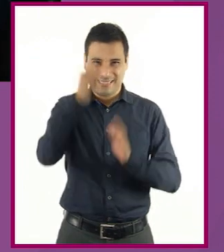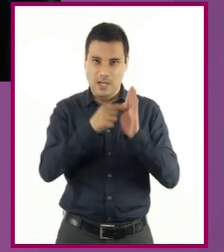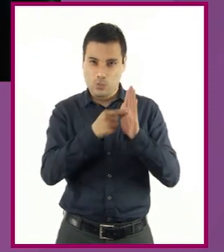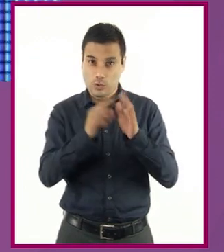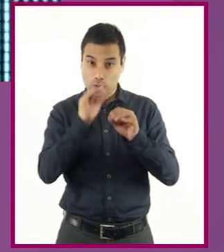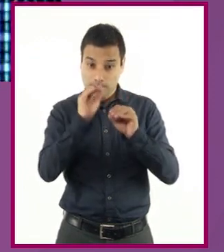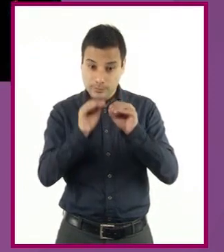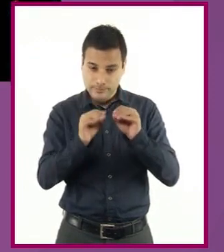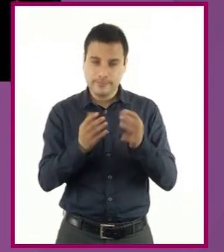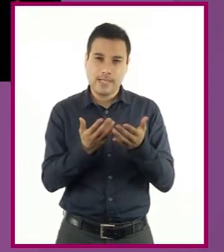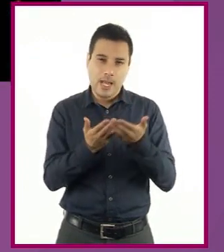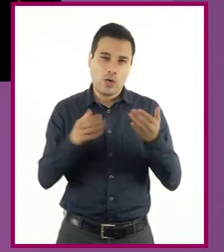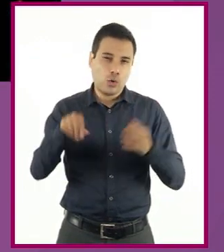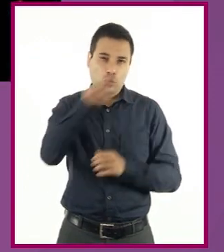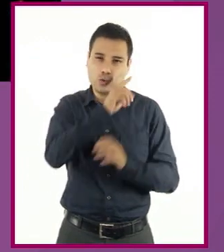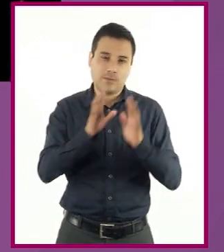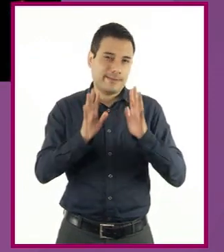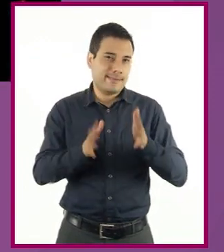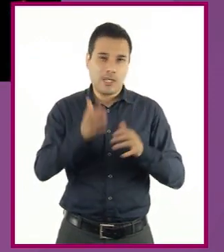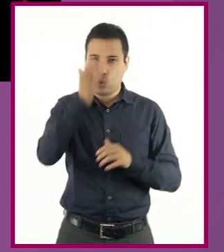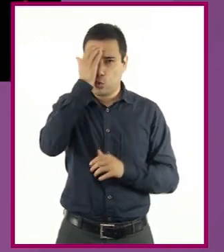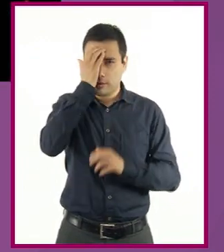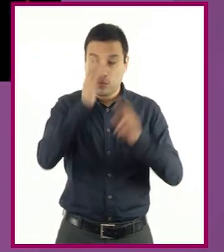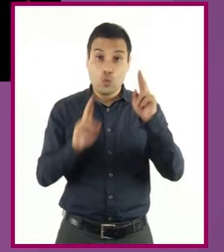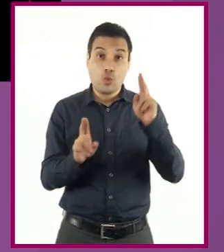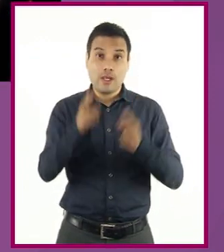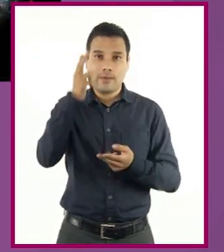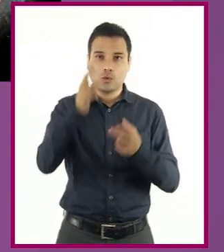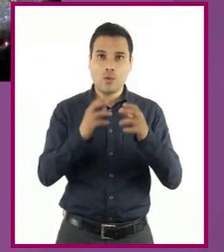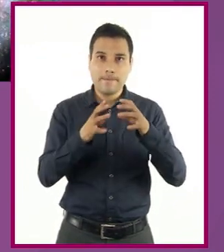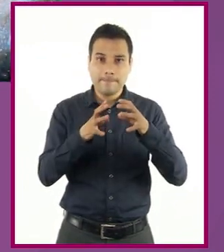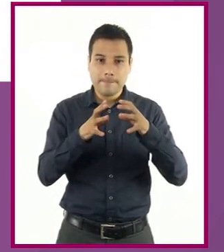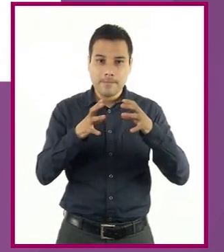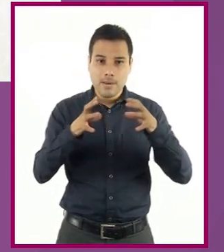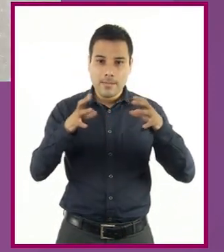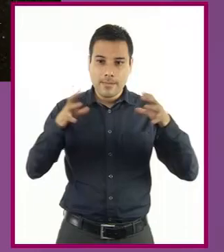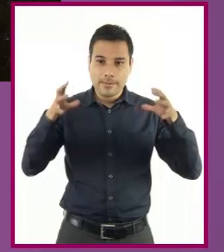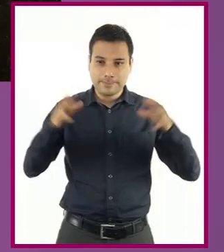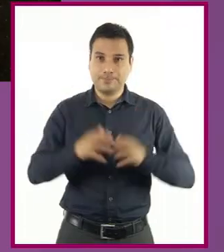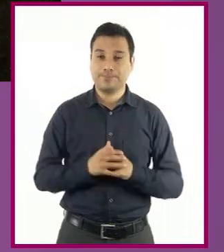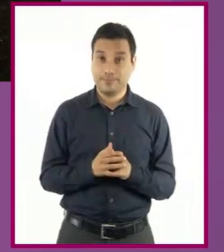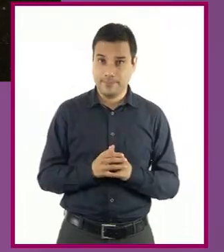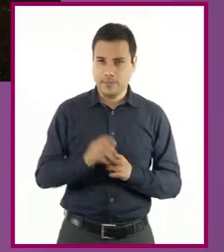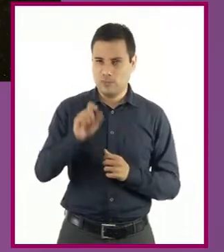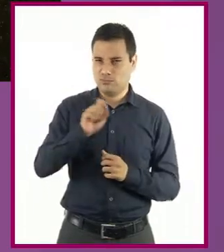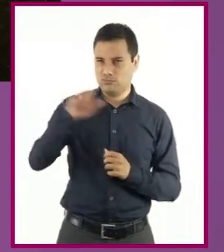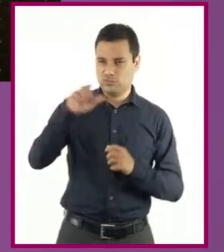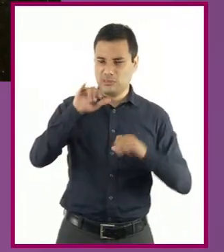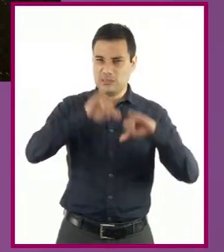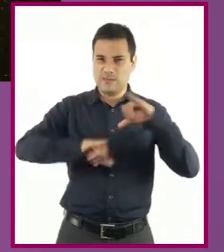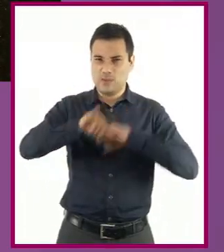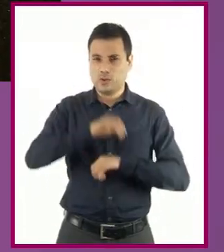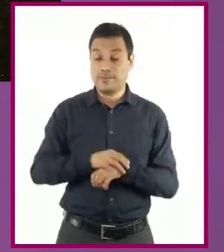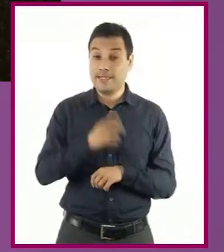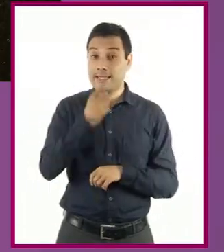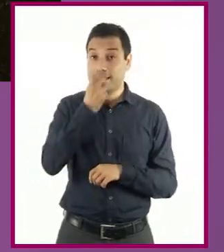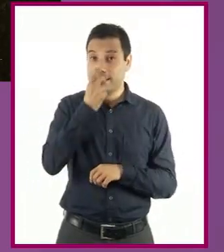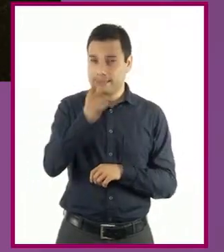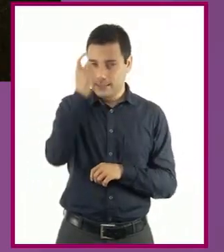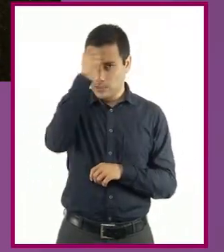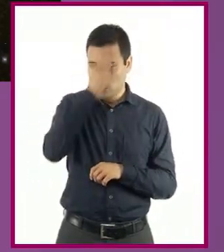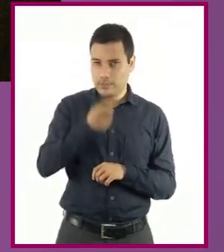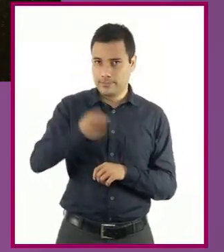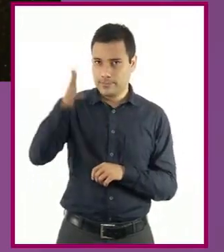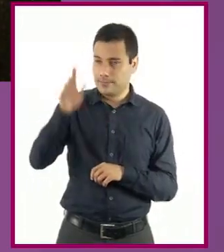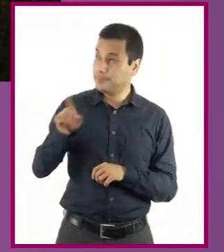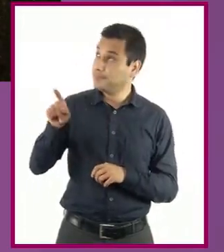hoy en día se sabe que el universo se expande. Y gracias a la contribución de varios científicos, existe la teoría conocida como